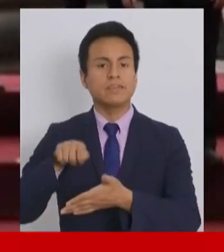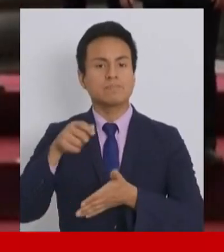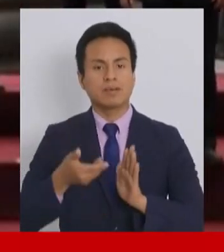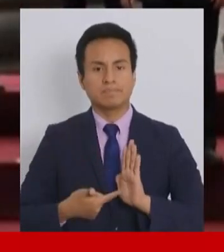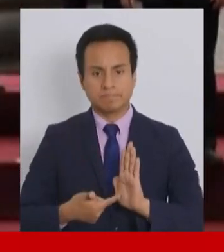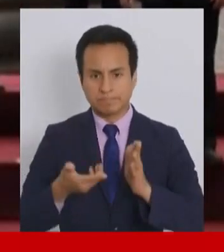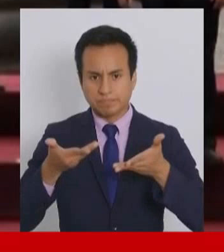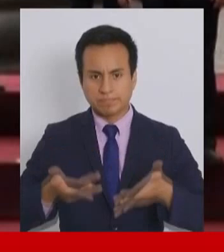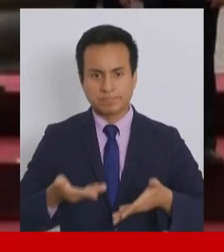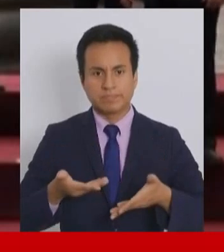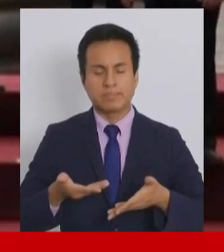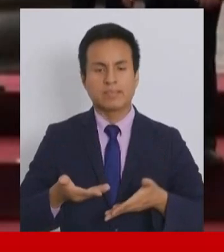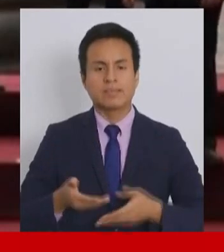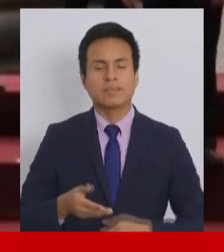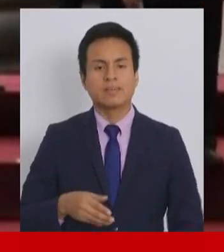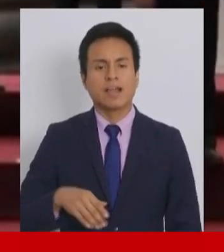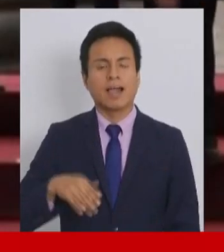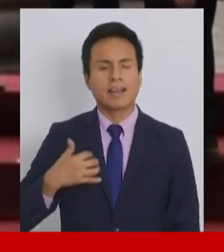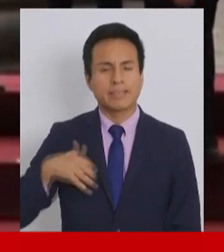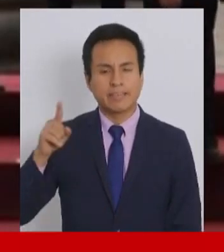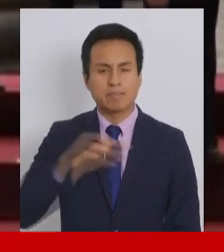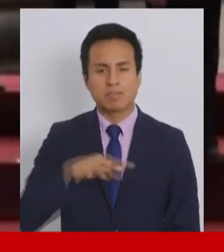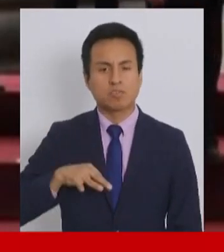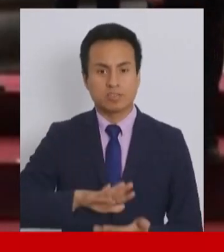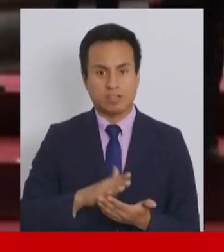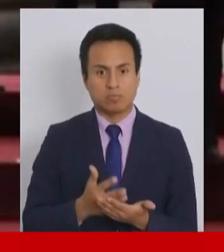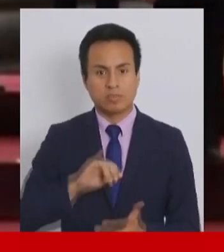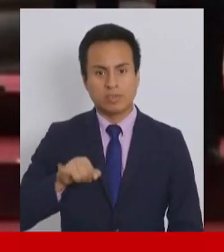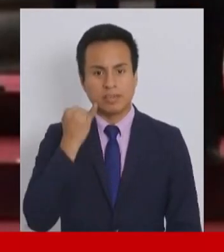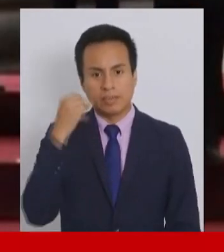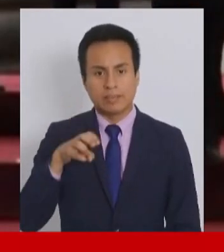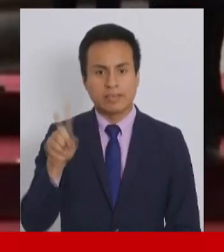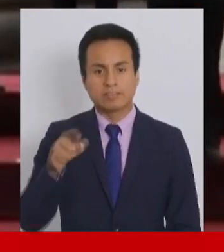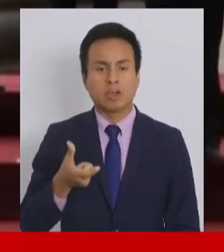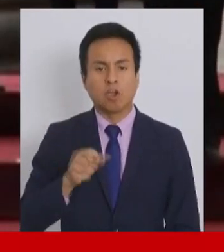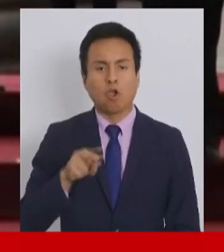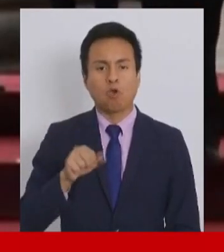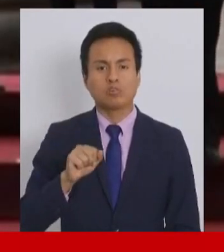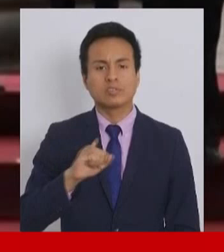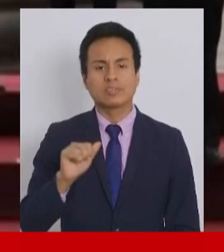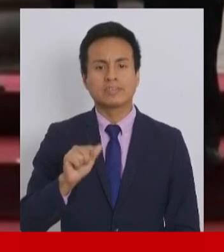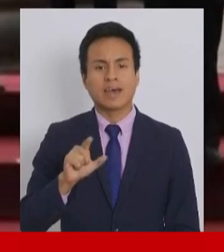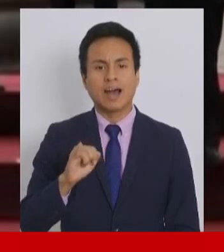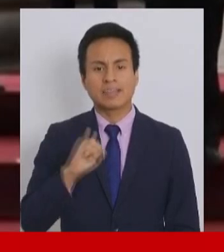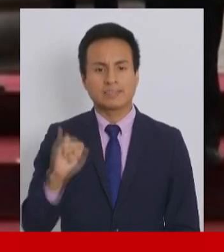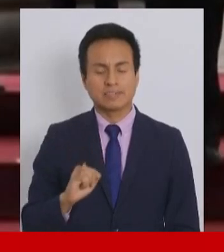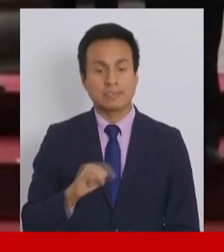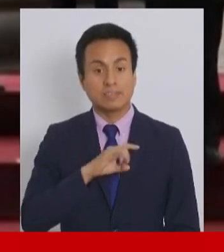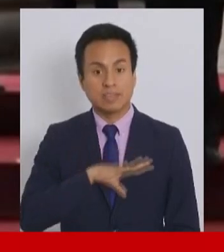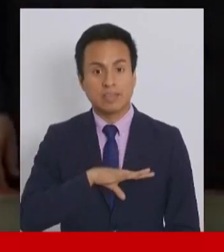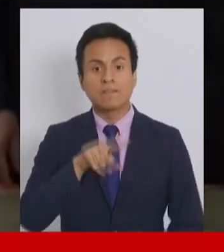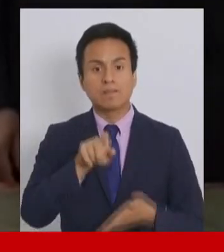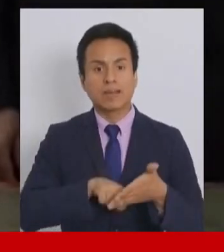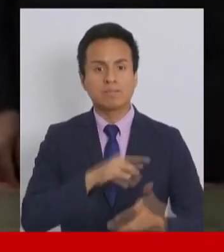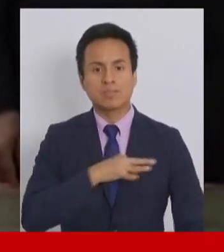El ministro de Salud, Ginés firmará González García, ex embajador el de salud, señor Ginés argentino González, en Chile, firmará por y su Chile, par chileno